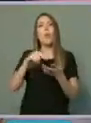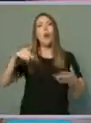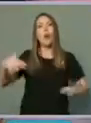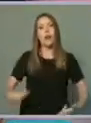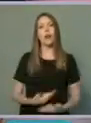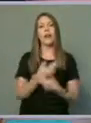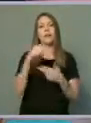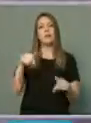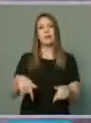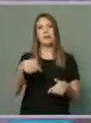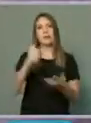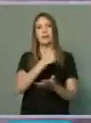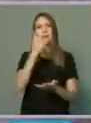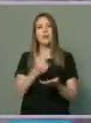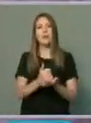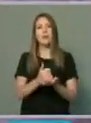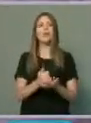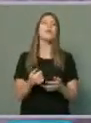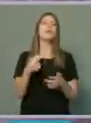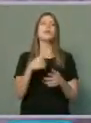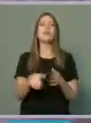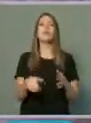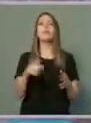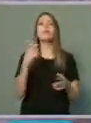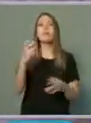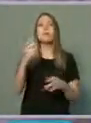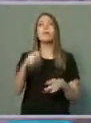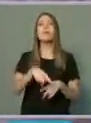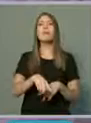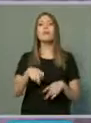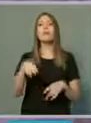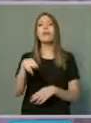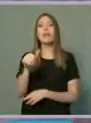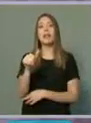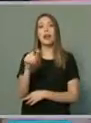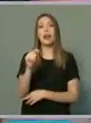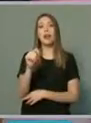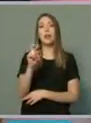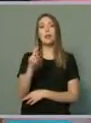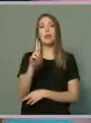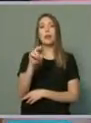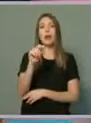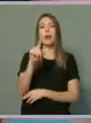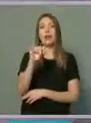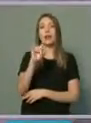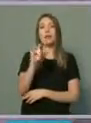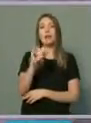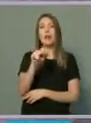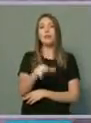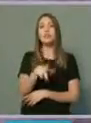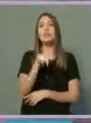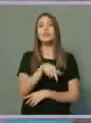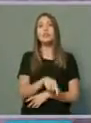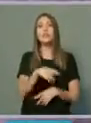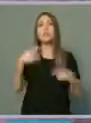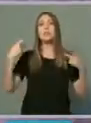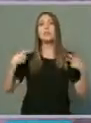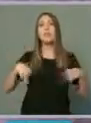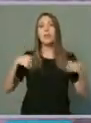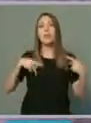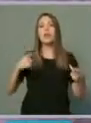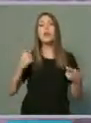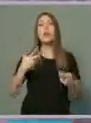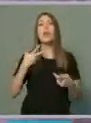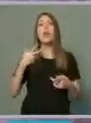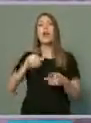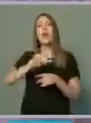nacimiento. Y entonces tenemos, por otro lado, los mexicanos, y entramos al tema, por naturalización. Son personas que en principio tienen